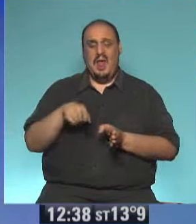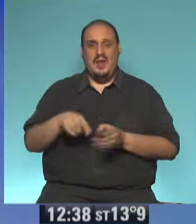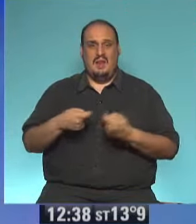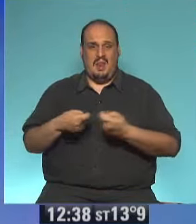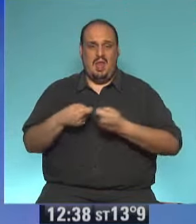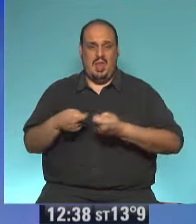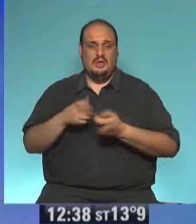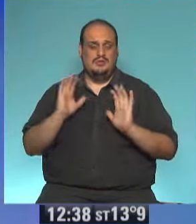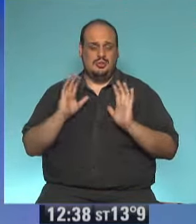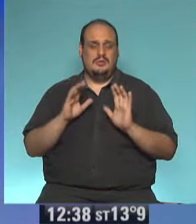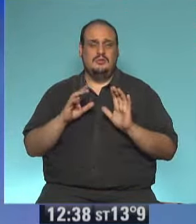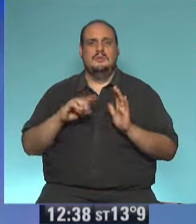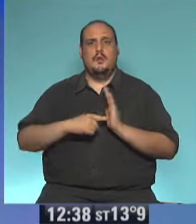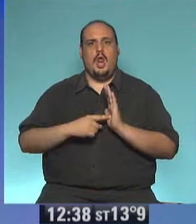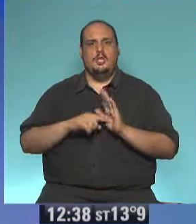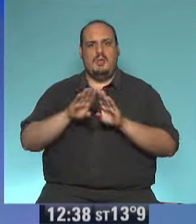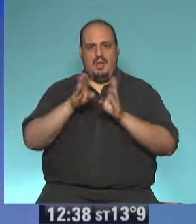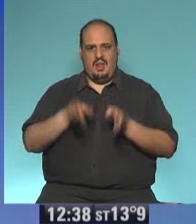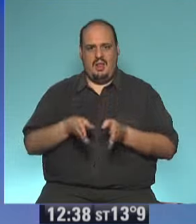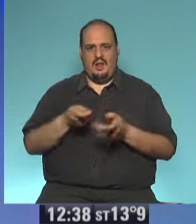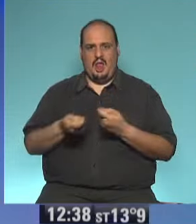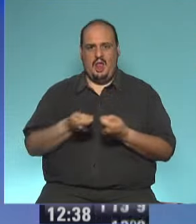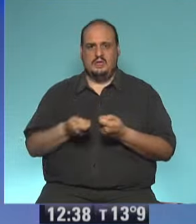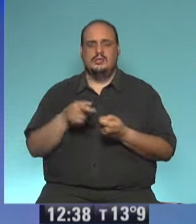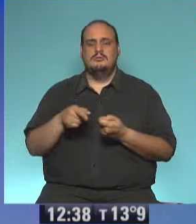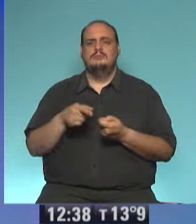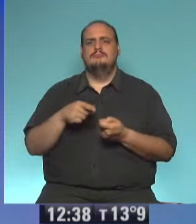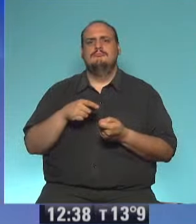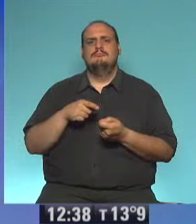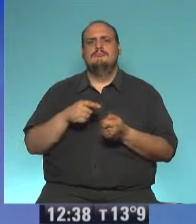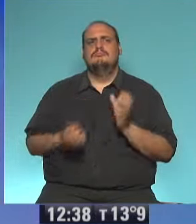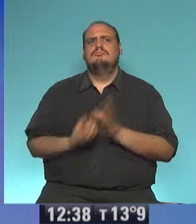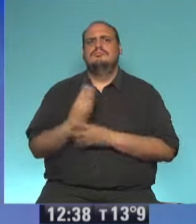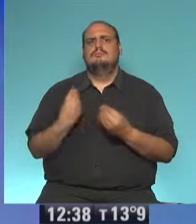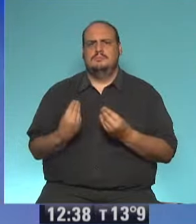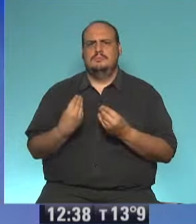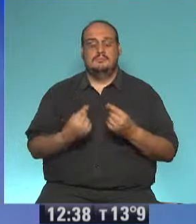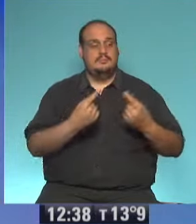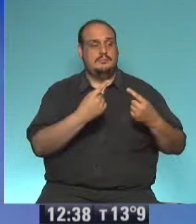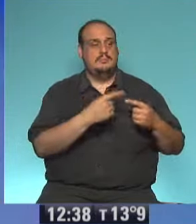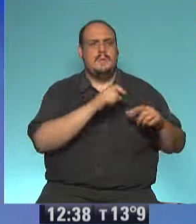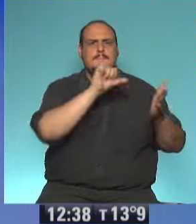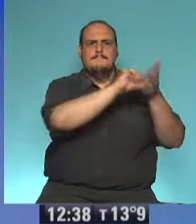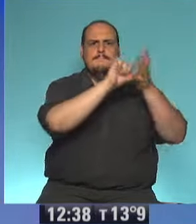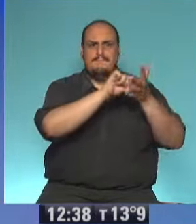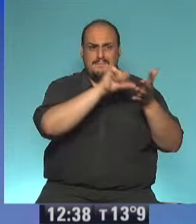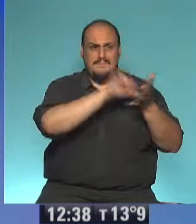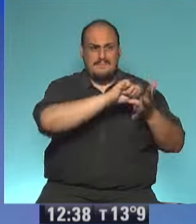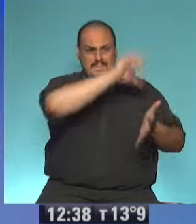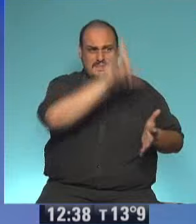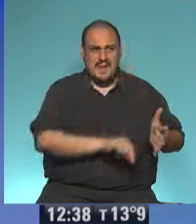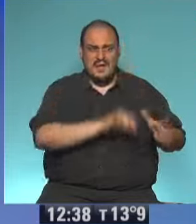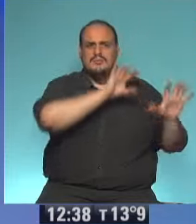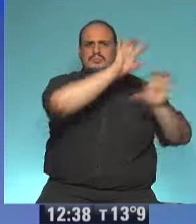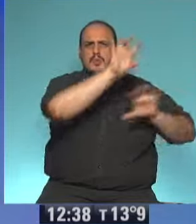ciudad de Buenos Aires. Y surgió un poco a partir de la necesidad de que tenemos productores en todo el país que muchas